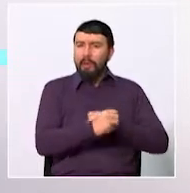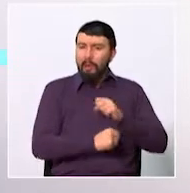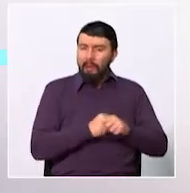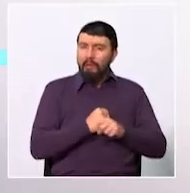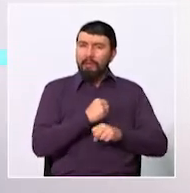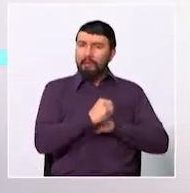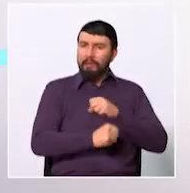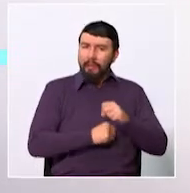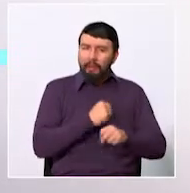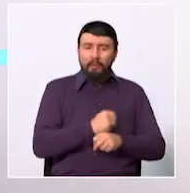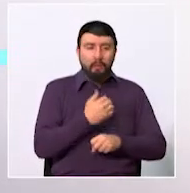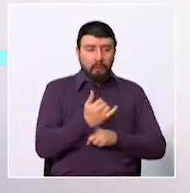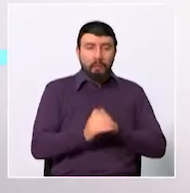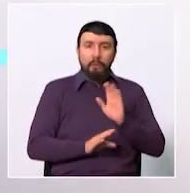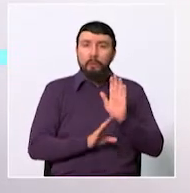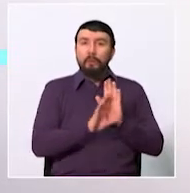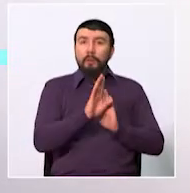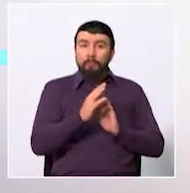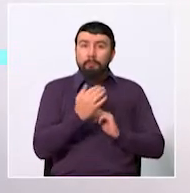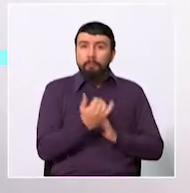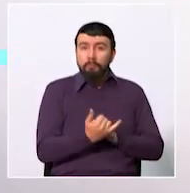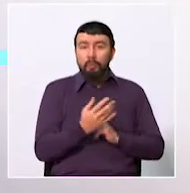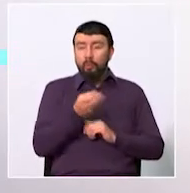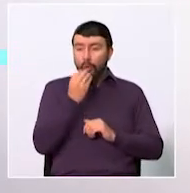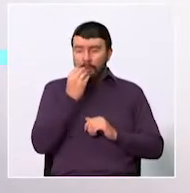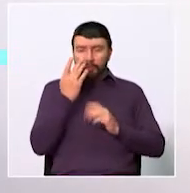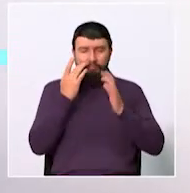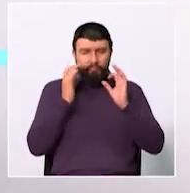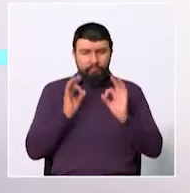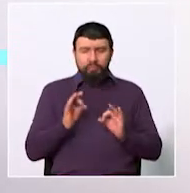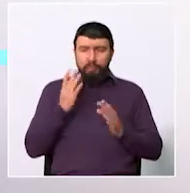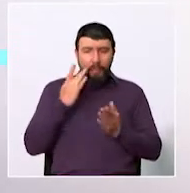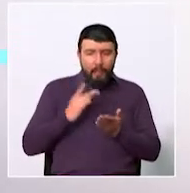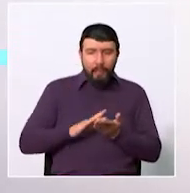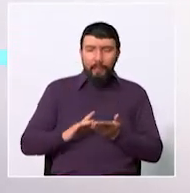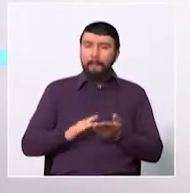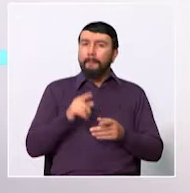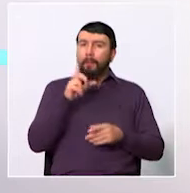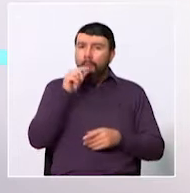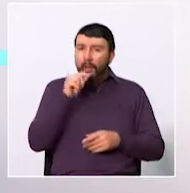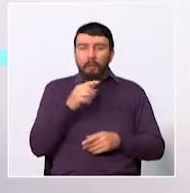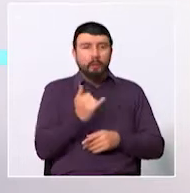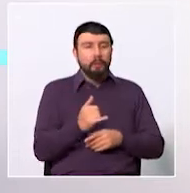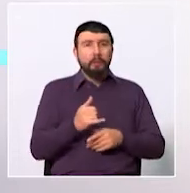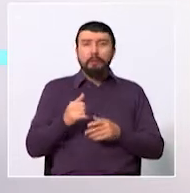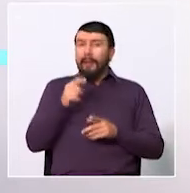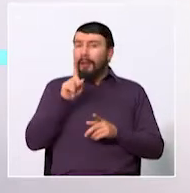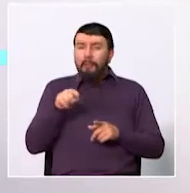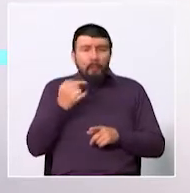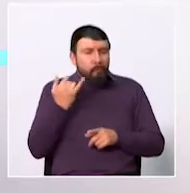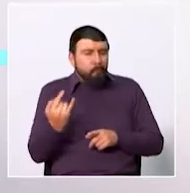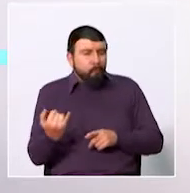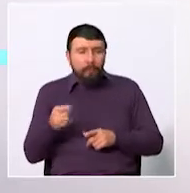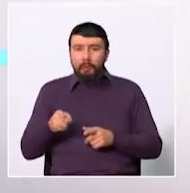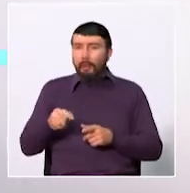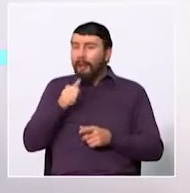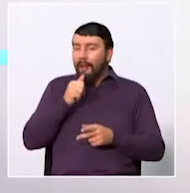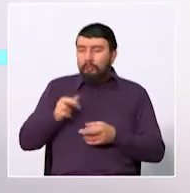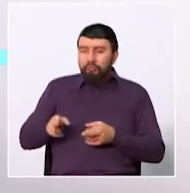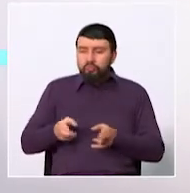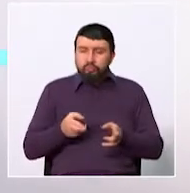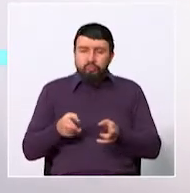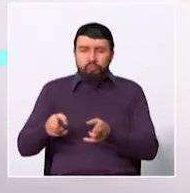desarrollando son cinco cuadras de comida orgánica de muchos pájaros de una quebrada que cruza la el parque de la salud